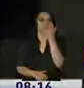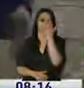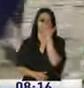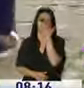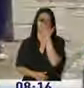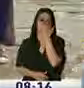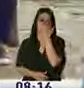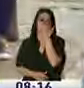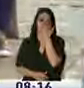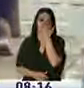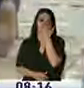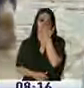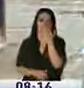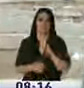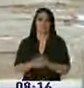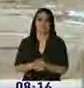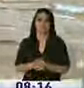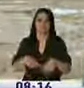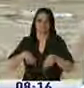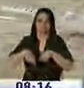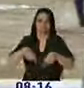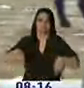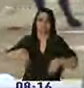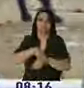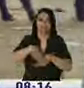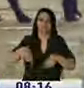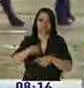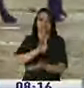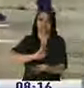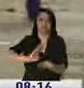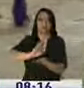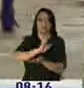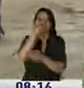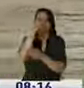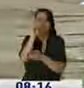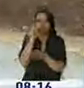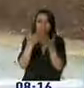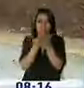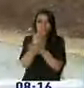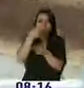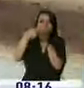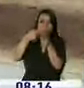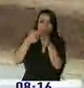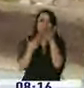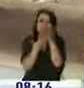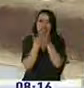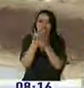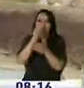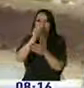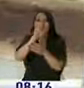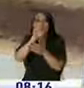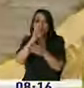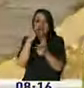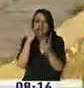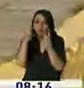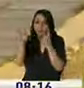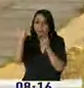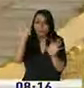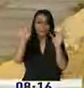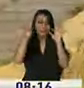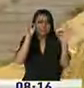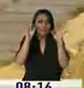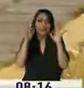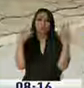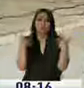Solo basta con recorrer las calles del sector Nueva Aurora, al sur de la capital, para descubrir uno tras otro los rostros del